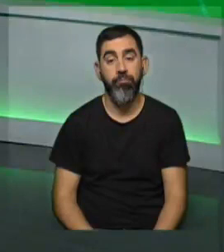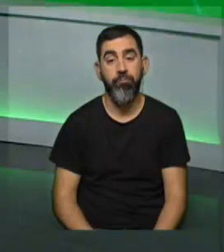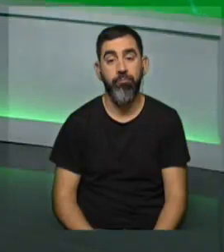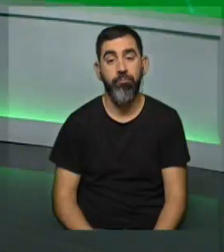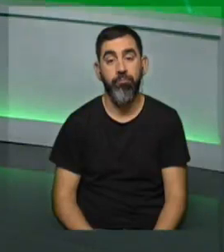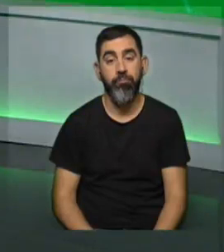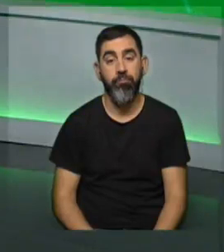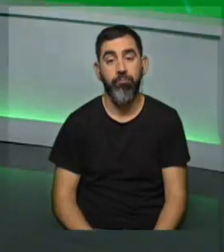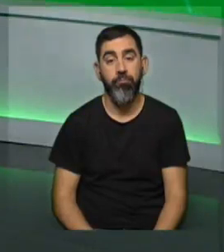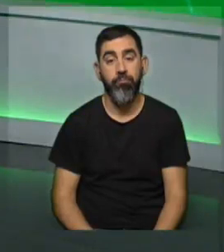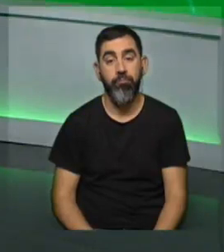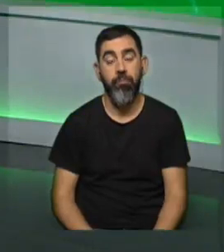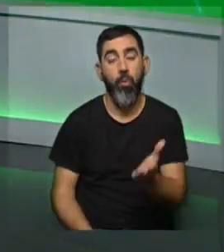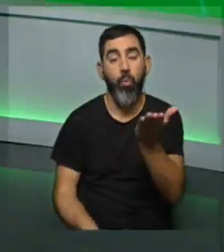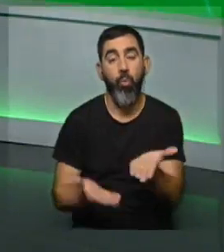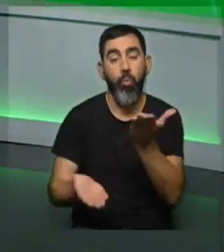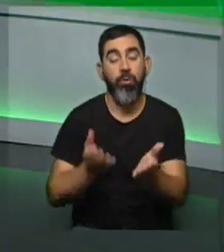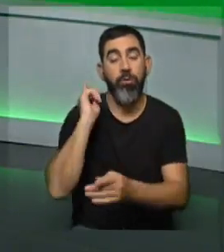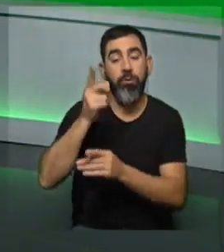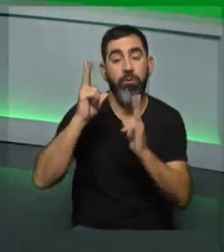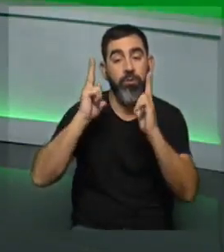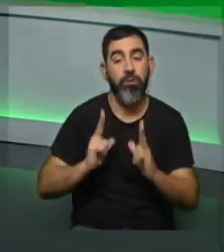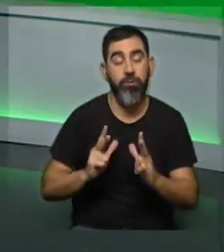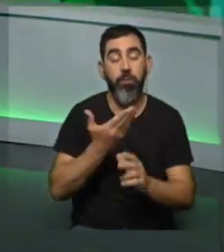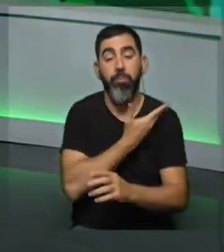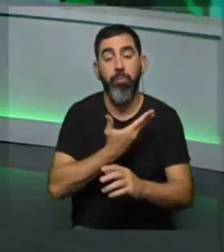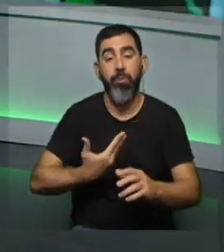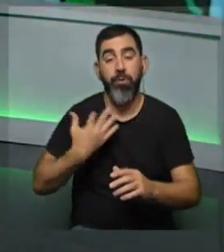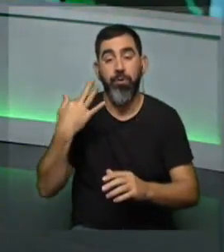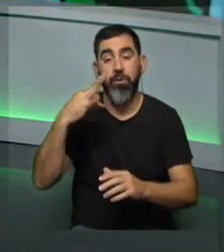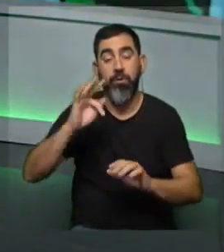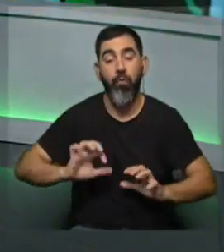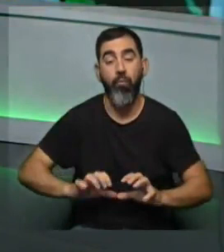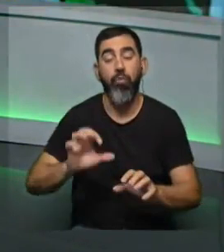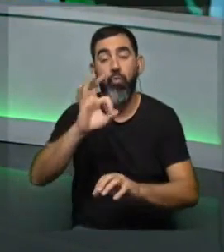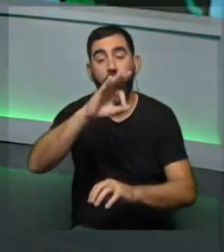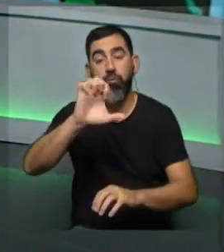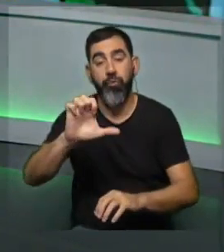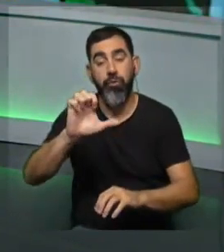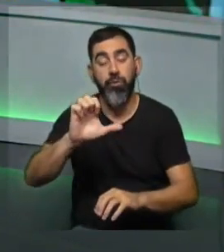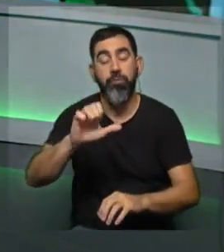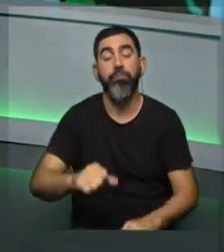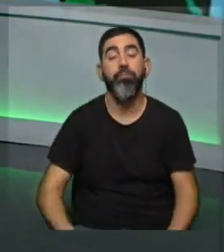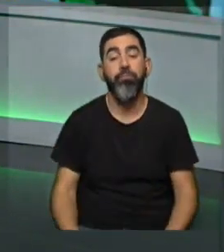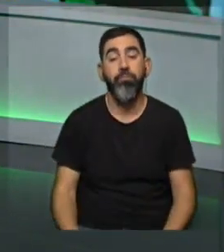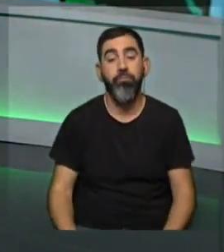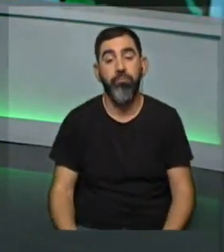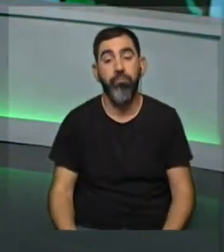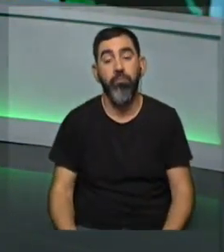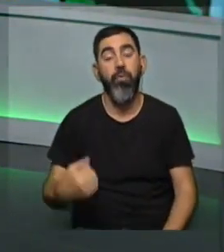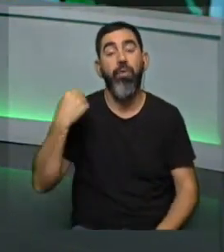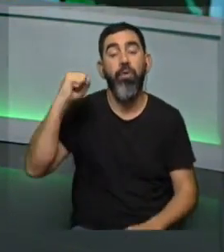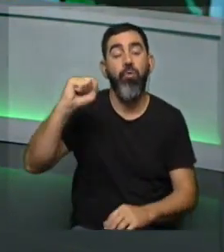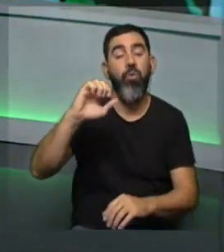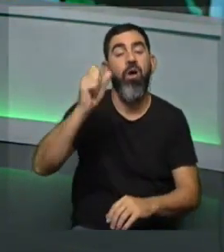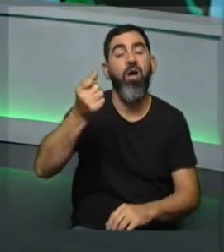como decíamos una portada de la justicia dispuso la formalización del presidente de la Federación de funcionarios de oce Federico cramerman por un